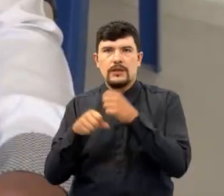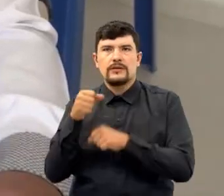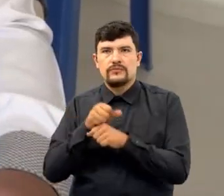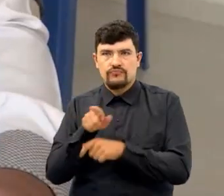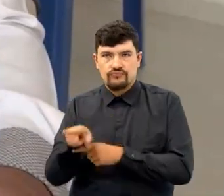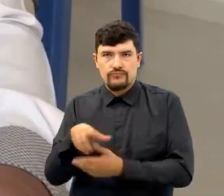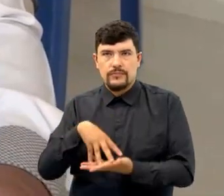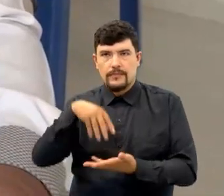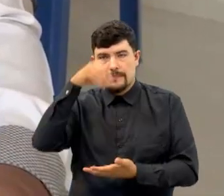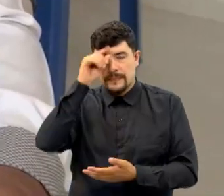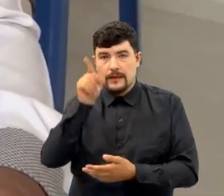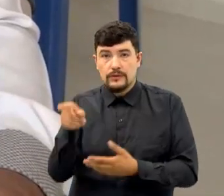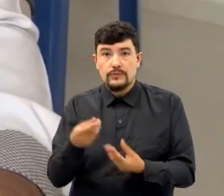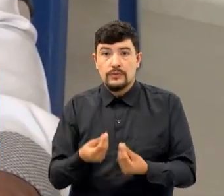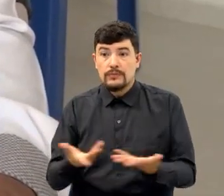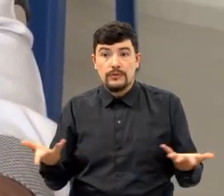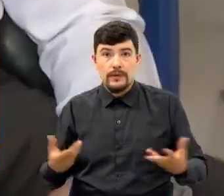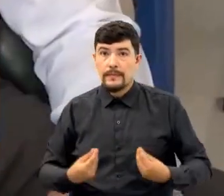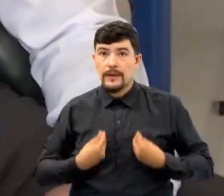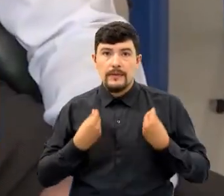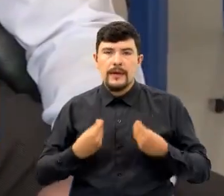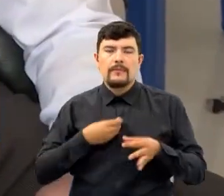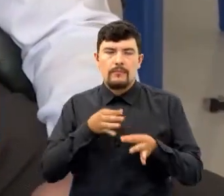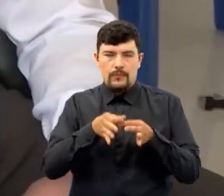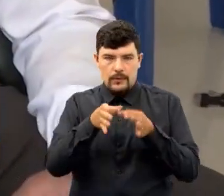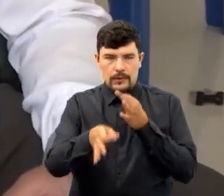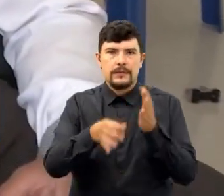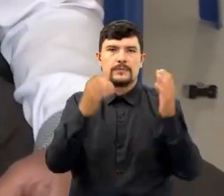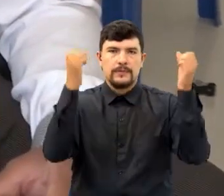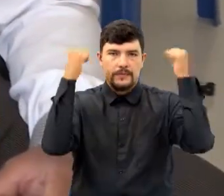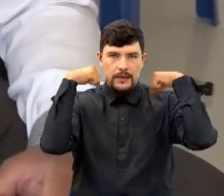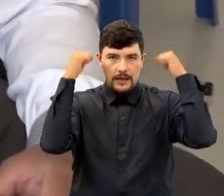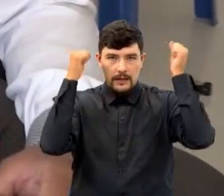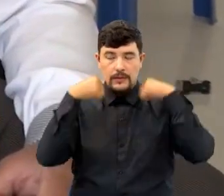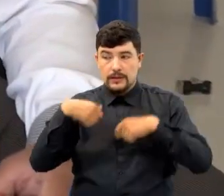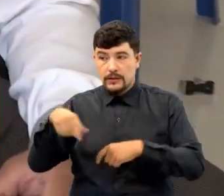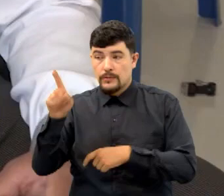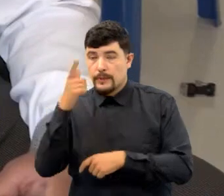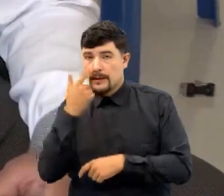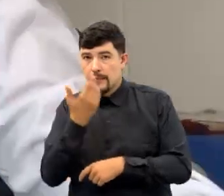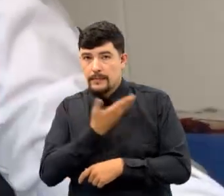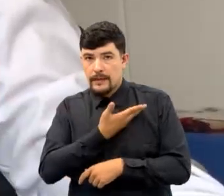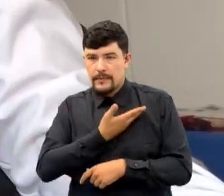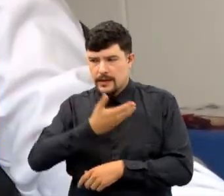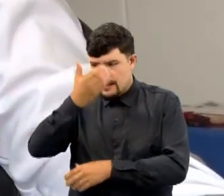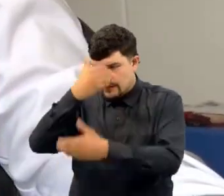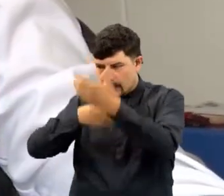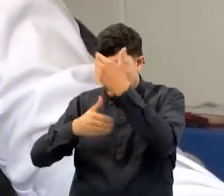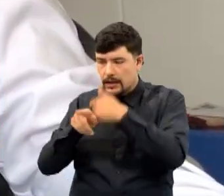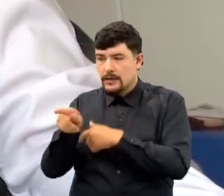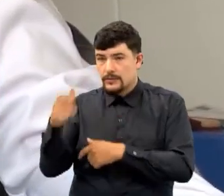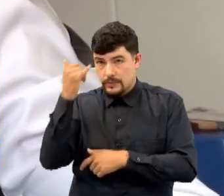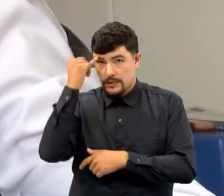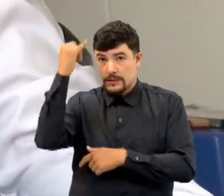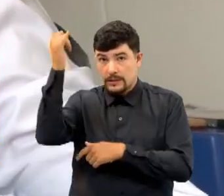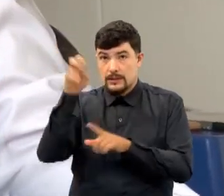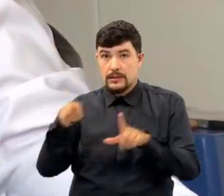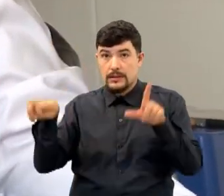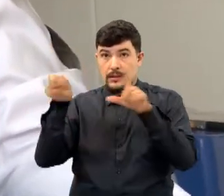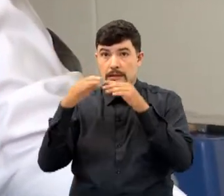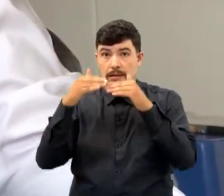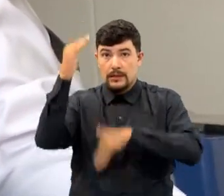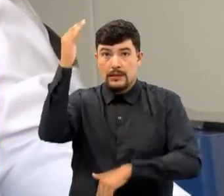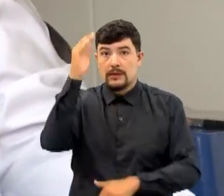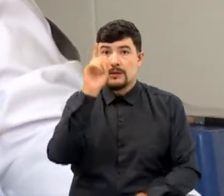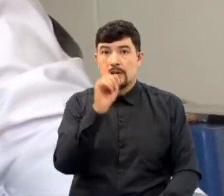Este menor vive en el municipio de Piedecuesta y, según sus padres y con base en la evaluación de los españoles, tiene un coeficiente intelectual